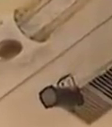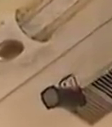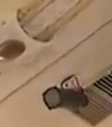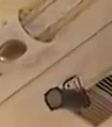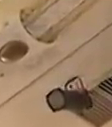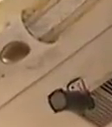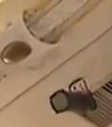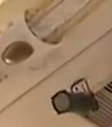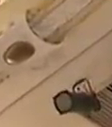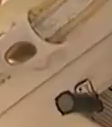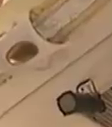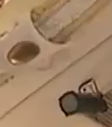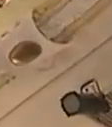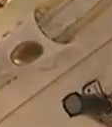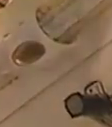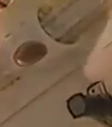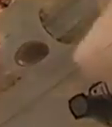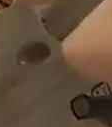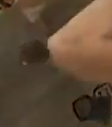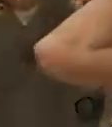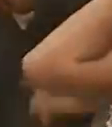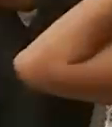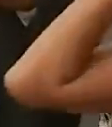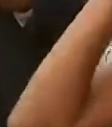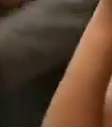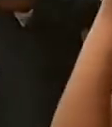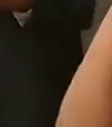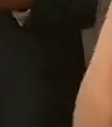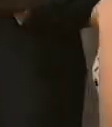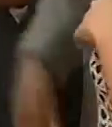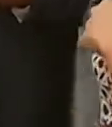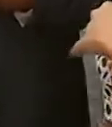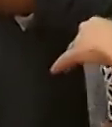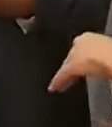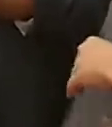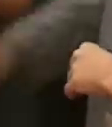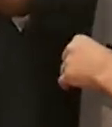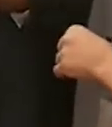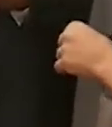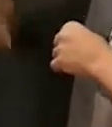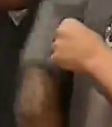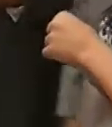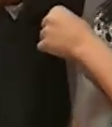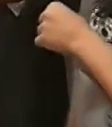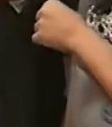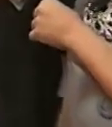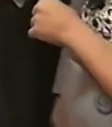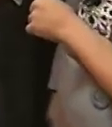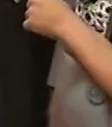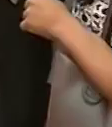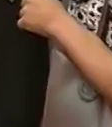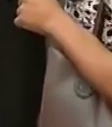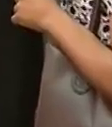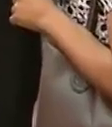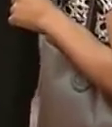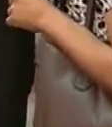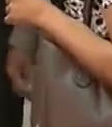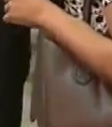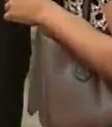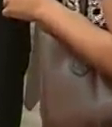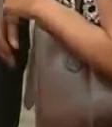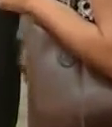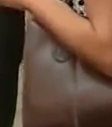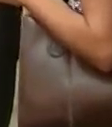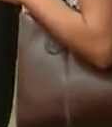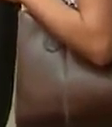presidente Nicolás Maduro. También hay que destacar que la Asamblea Nacional Constituyente viene desarrollando un arduo trabajo